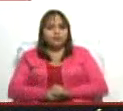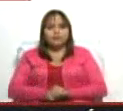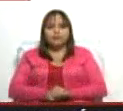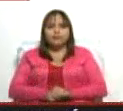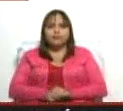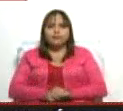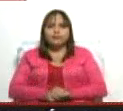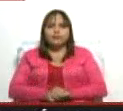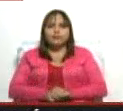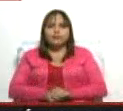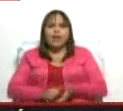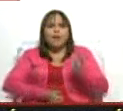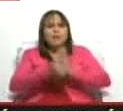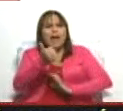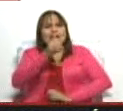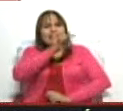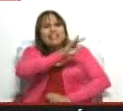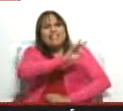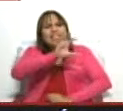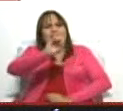Eran más de 30.000 muertos,